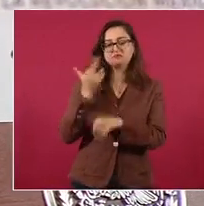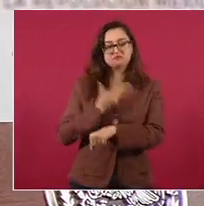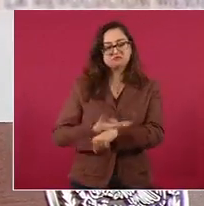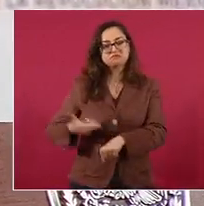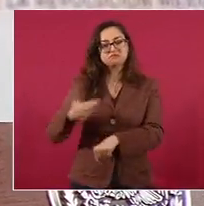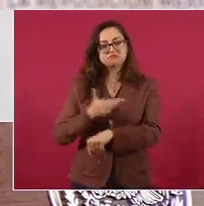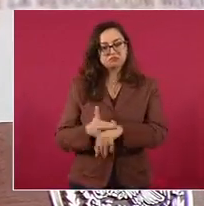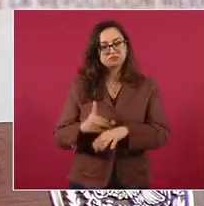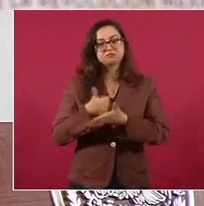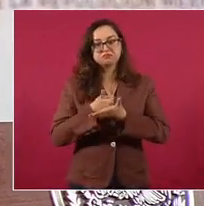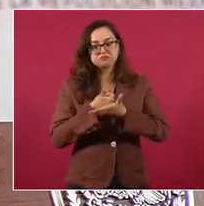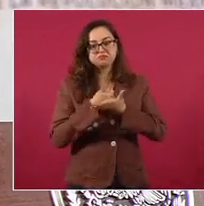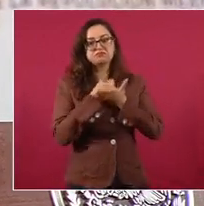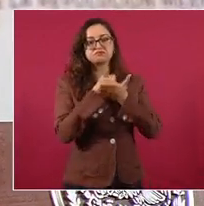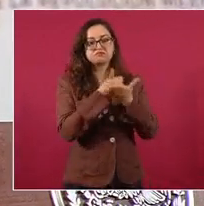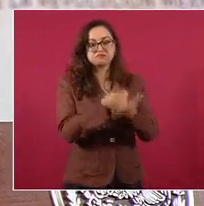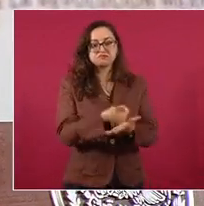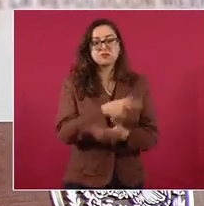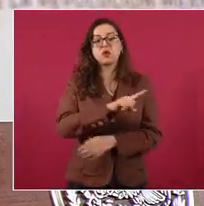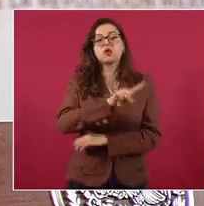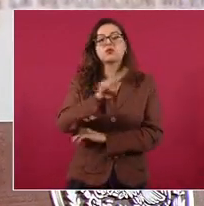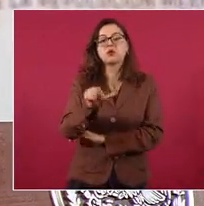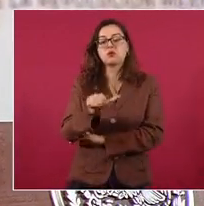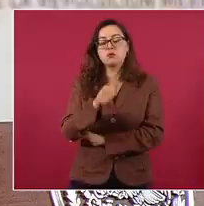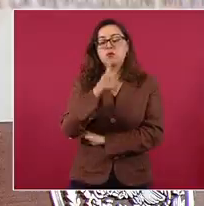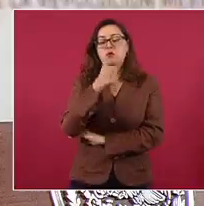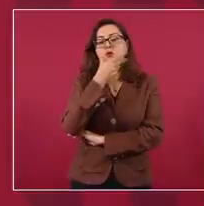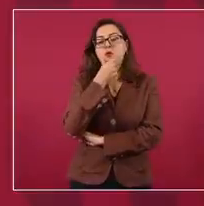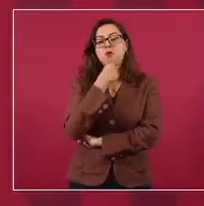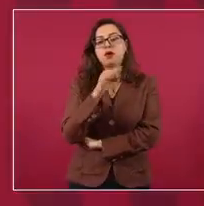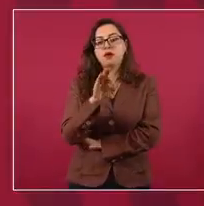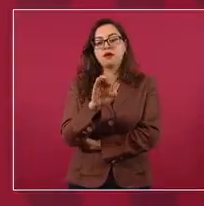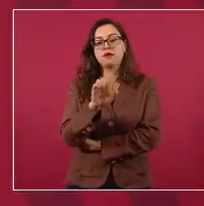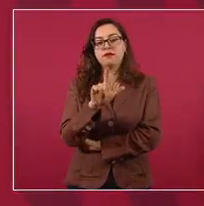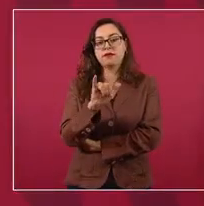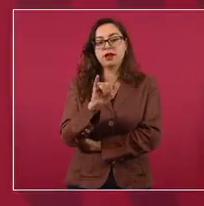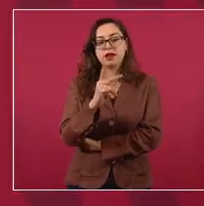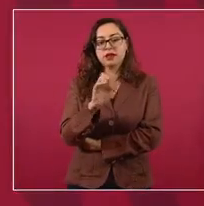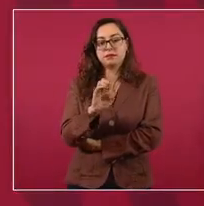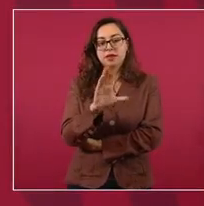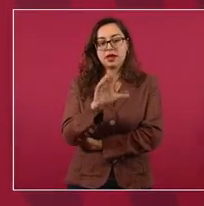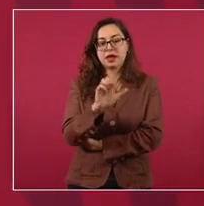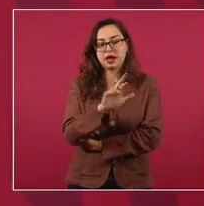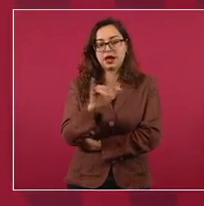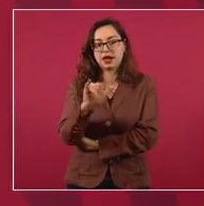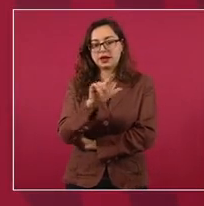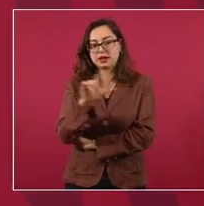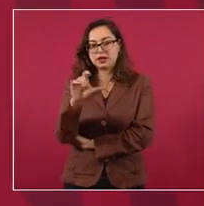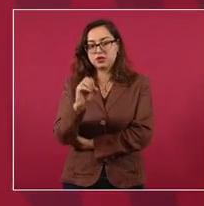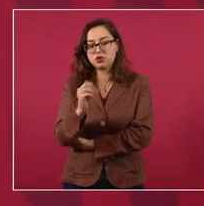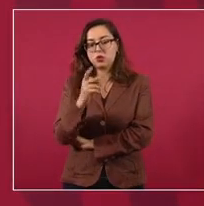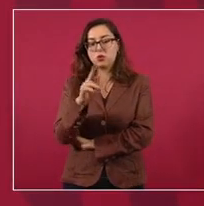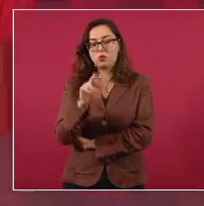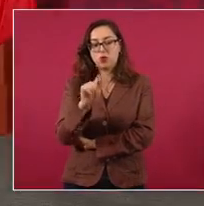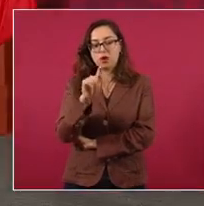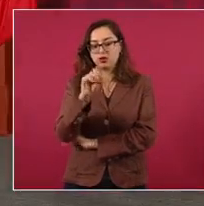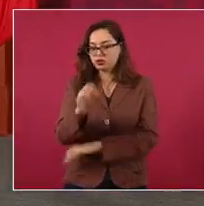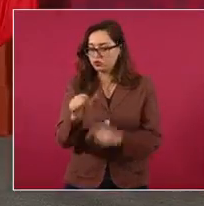que luego Felipe Carrillo Puerto le dio continuidad, y Elvia, sí,